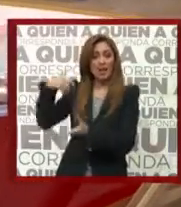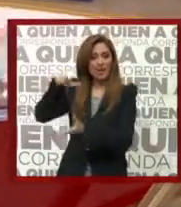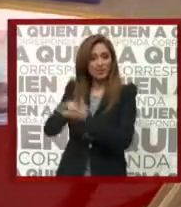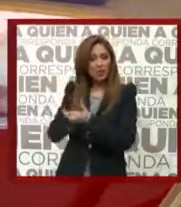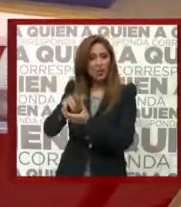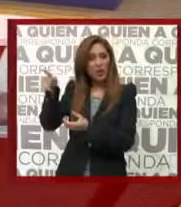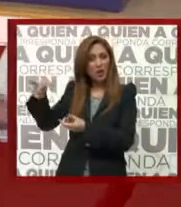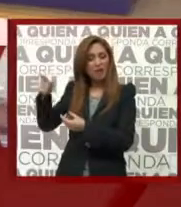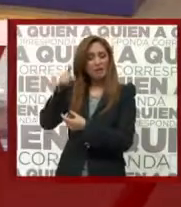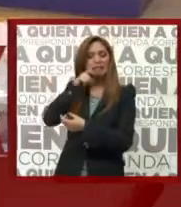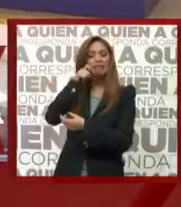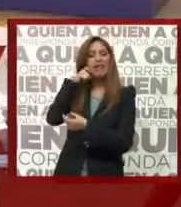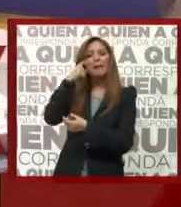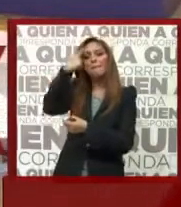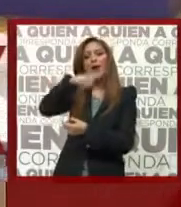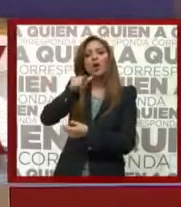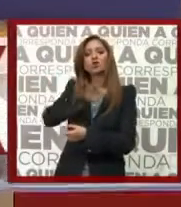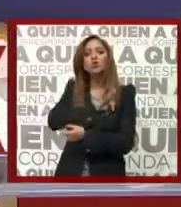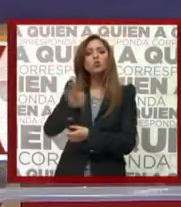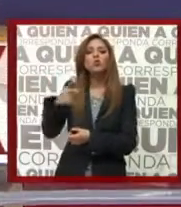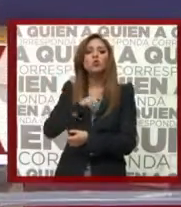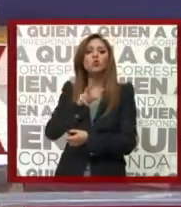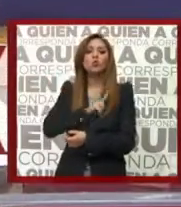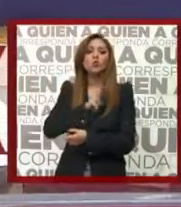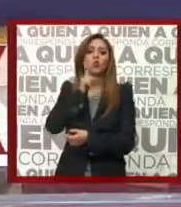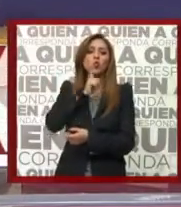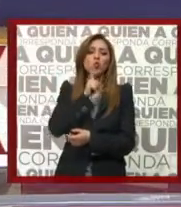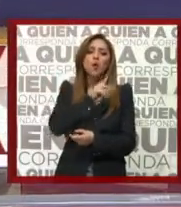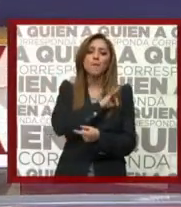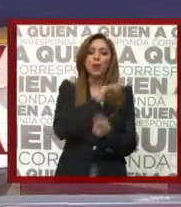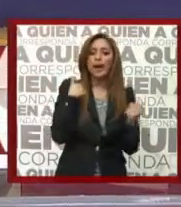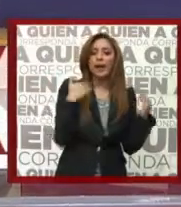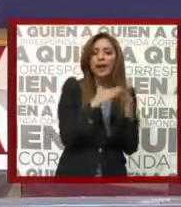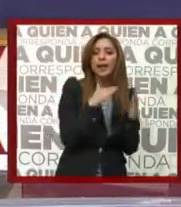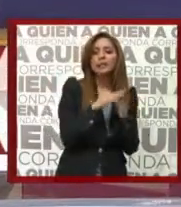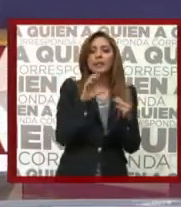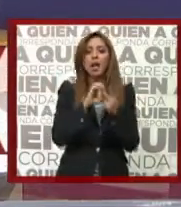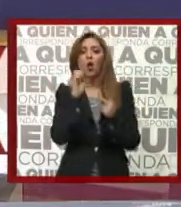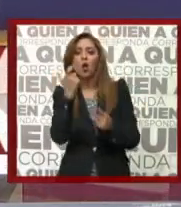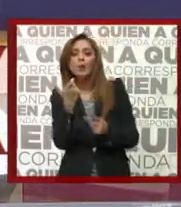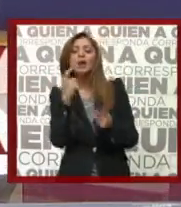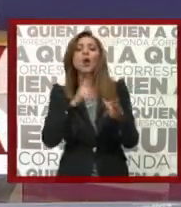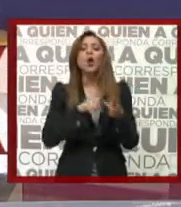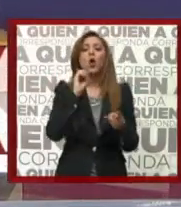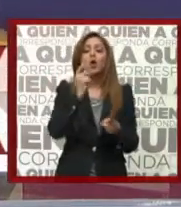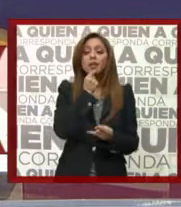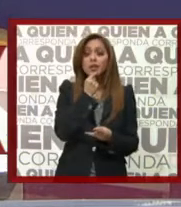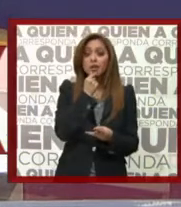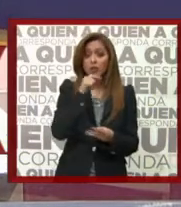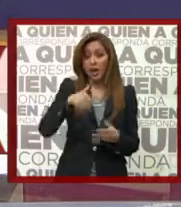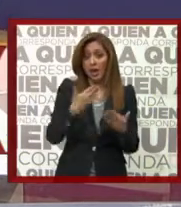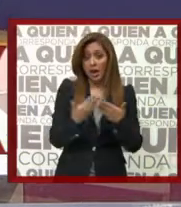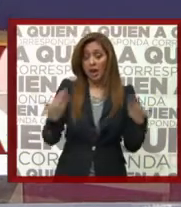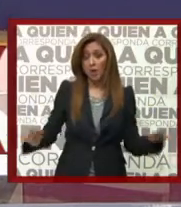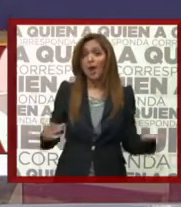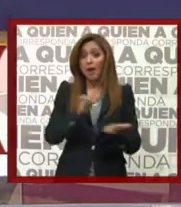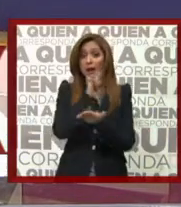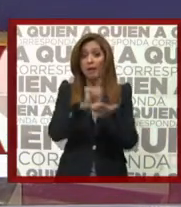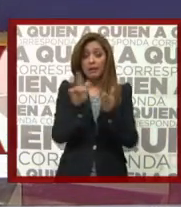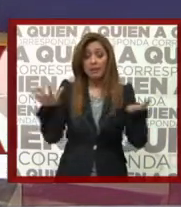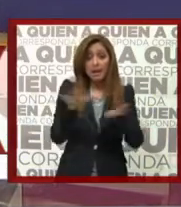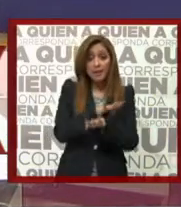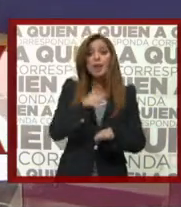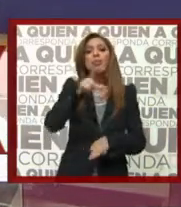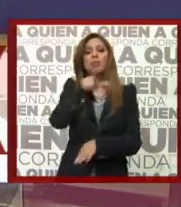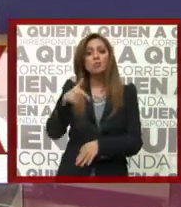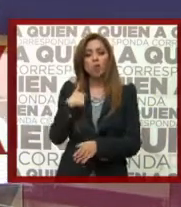con una casa, para quedarse con el dinero, no dejar ver a los niños. Las cosas están cambiando y es un tema que voy a platicar